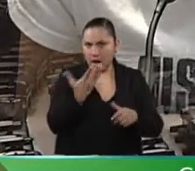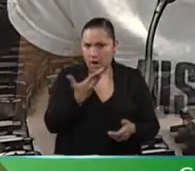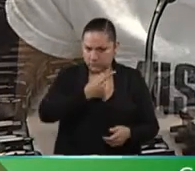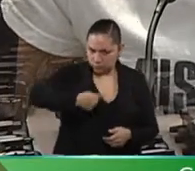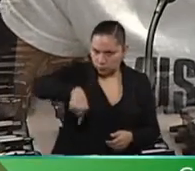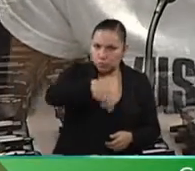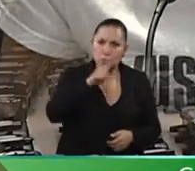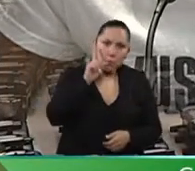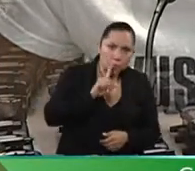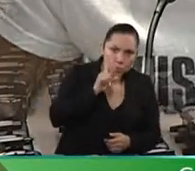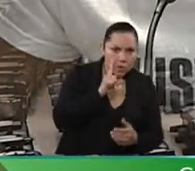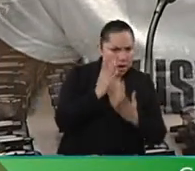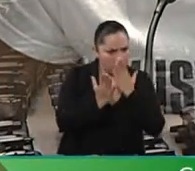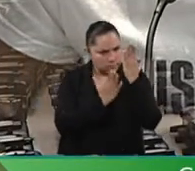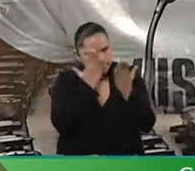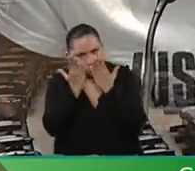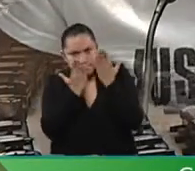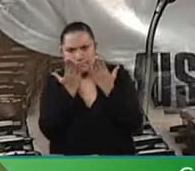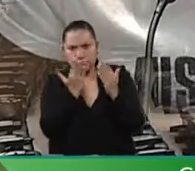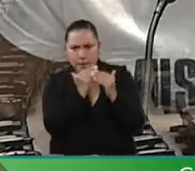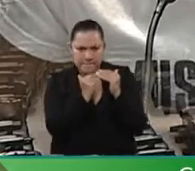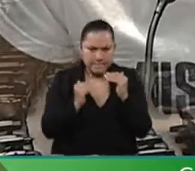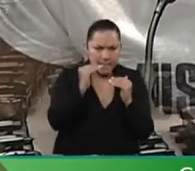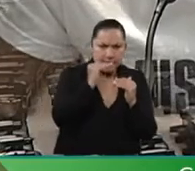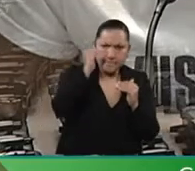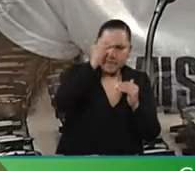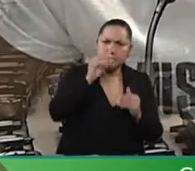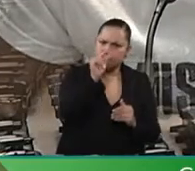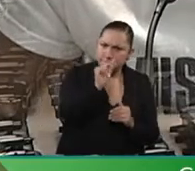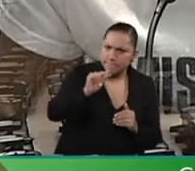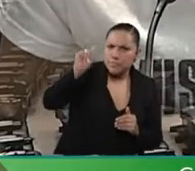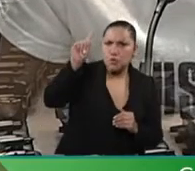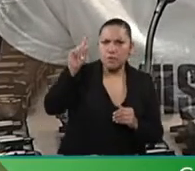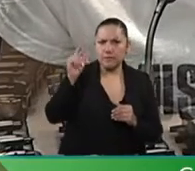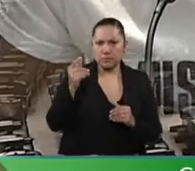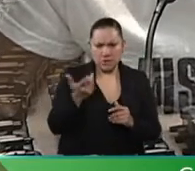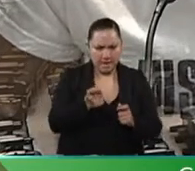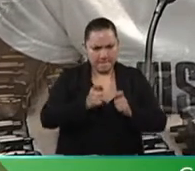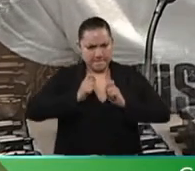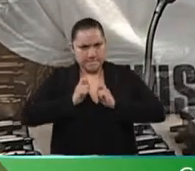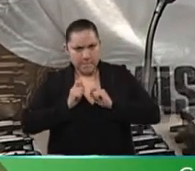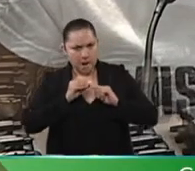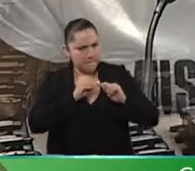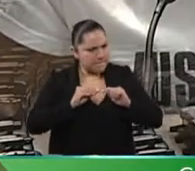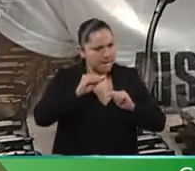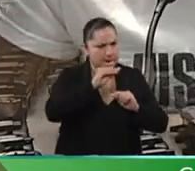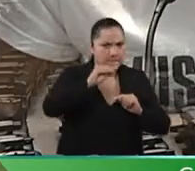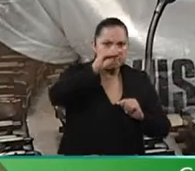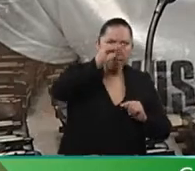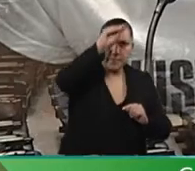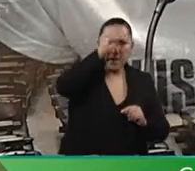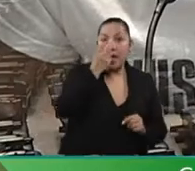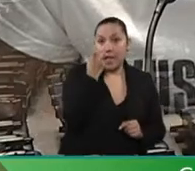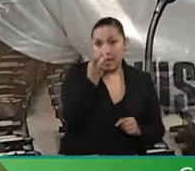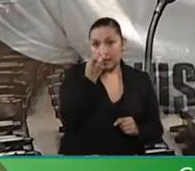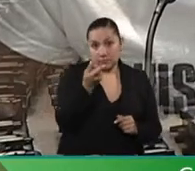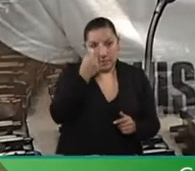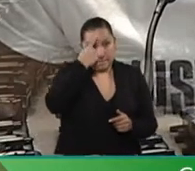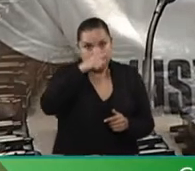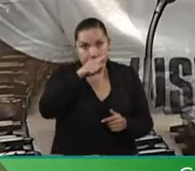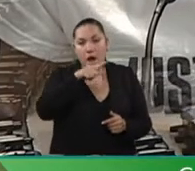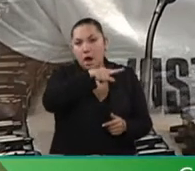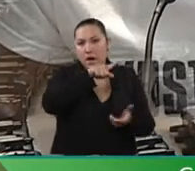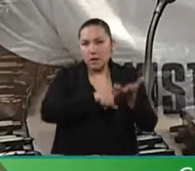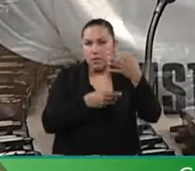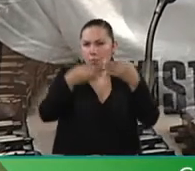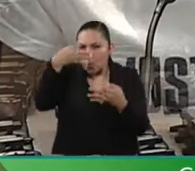contar con más mujeres en puestos de decisión y liderazgo en los juzgados federales precisamente de lo que les hablo